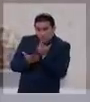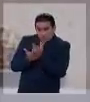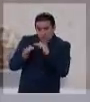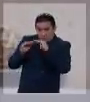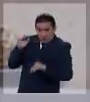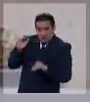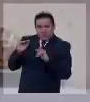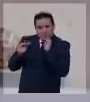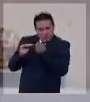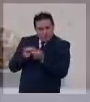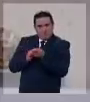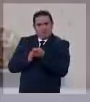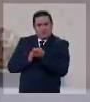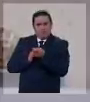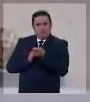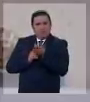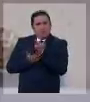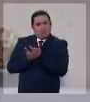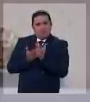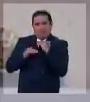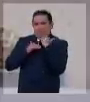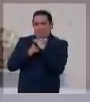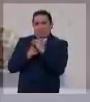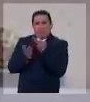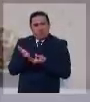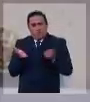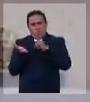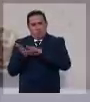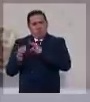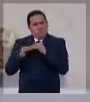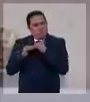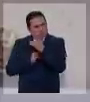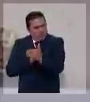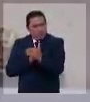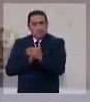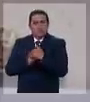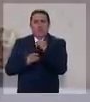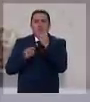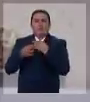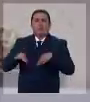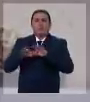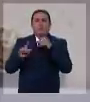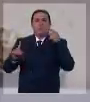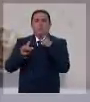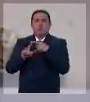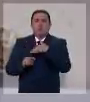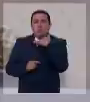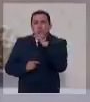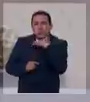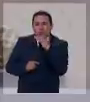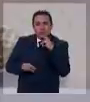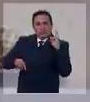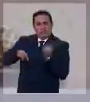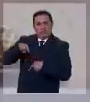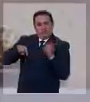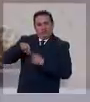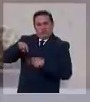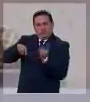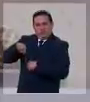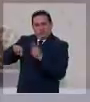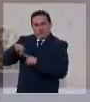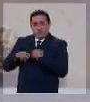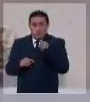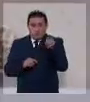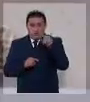más importante, por favor. Combatir la corrupción. Lo dice el IMCO, lo dice Transparencia Mexicana. Hoy